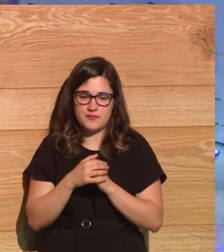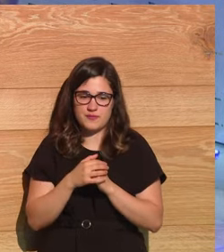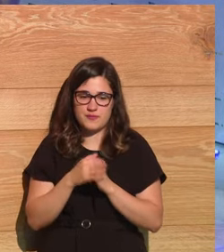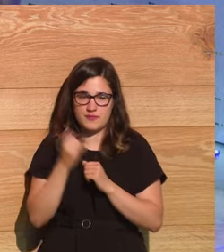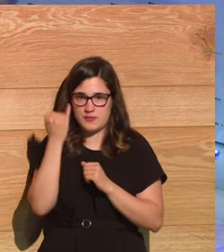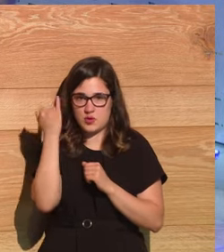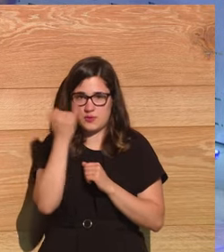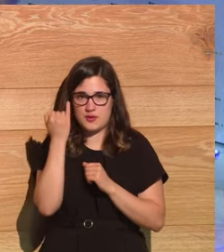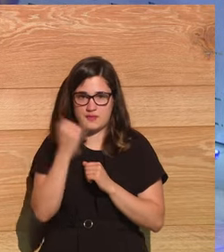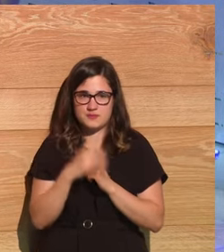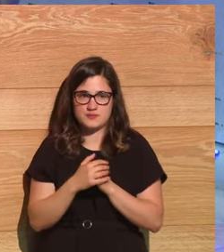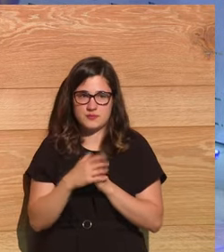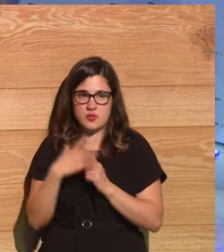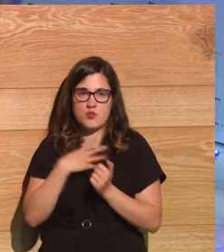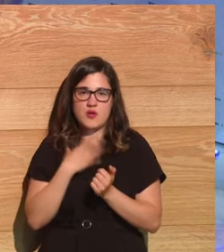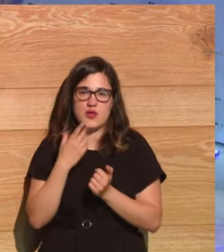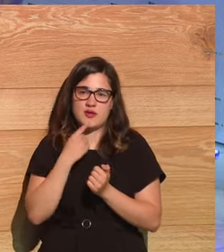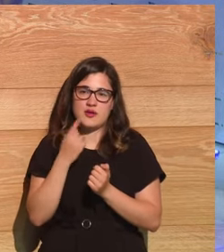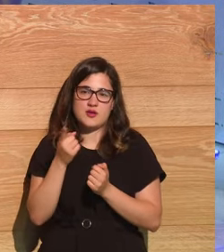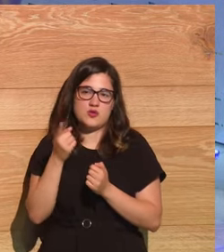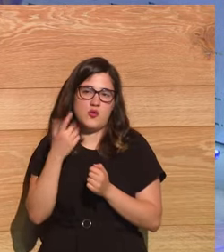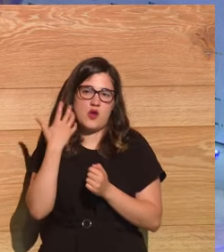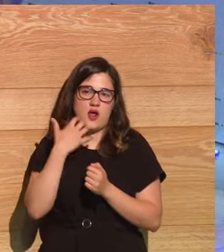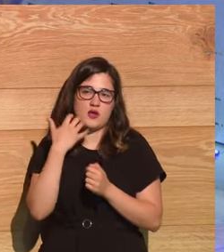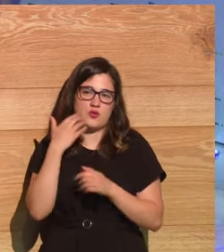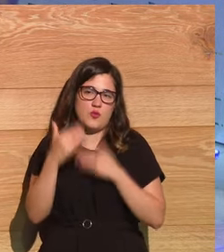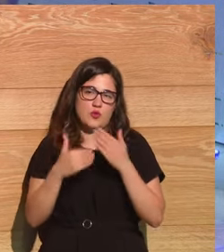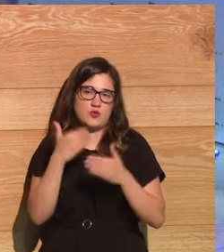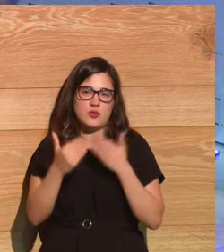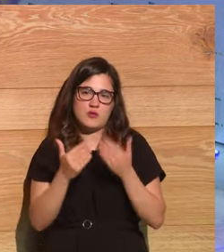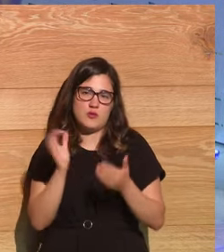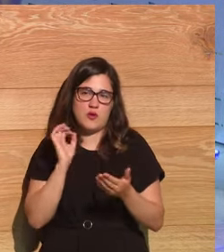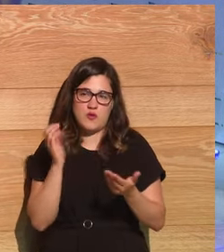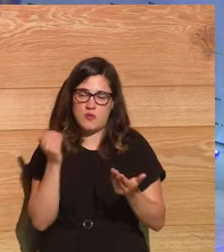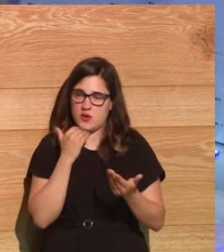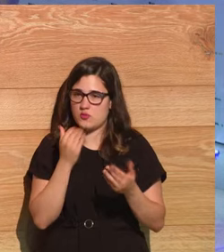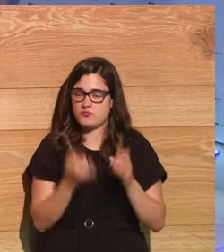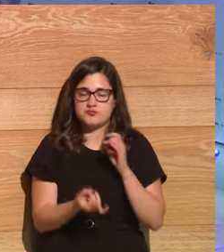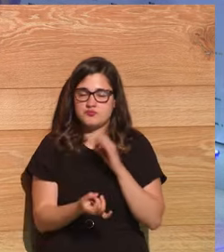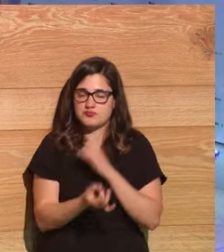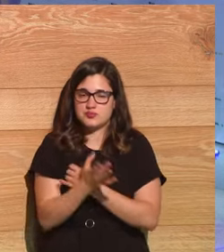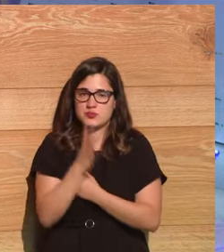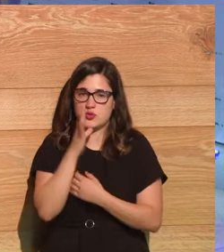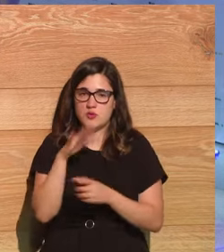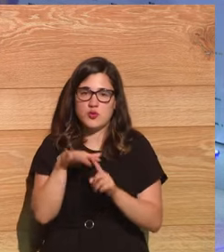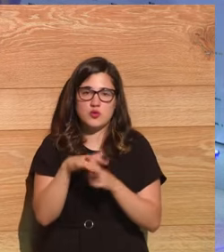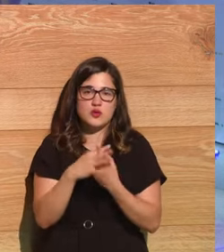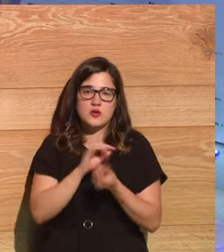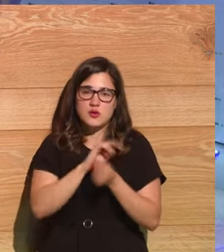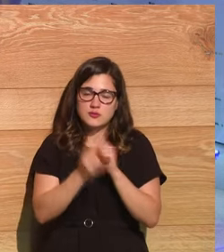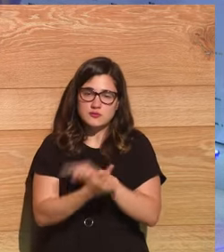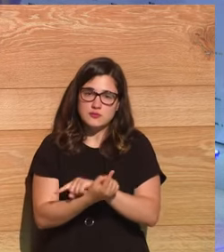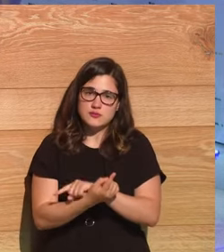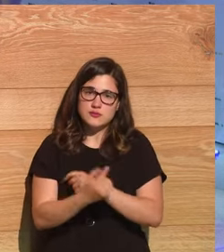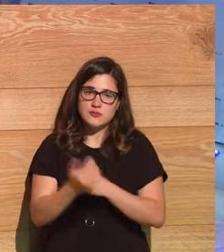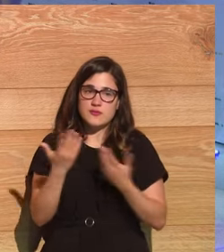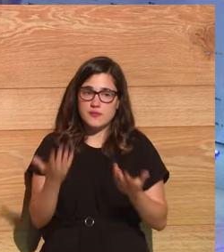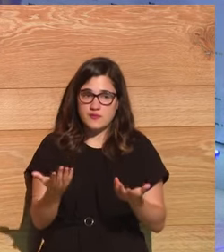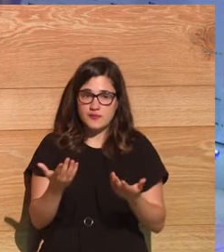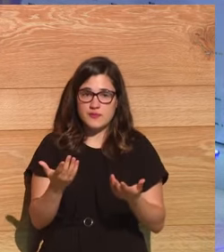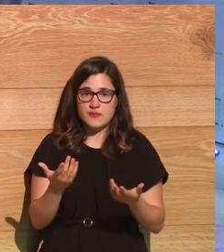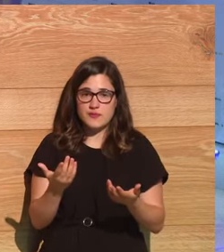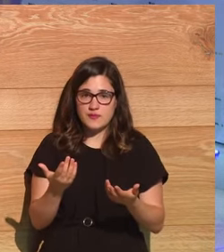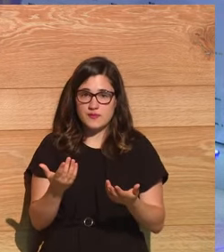es, podemos llamarle una rareza evolutiva o un quirk, algo que sucede pues por ese cambio de contexto, ¿no? Entonces teníamos sobre